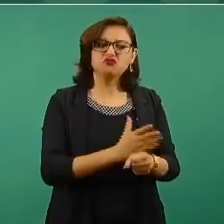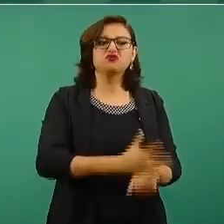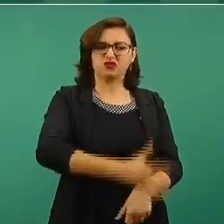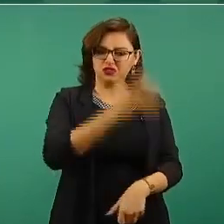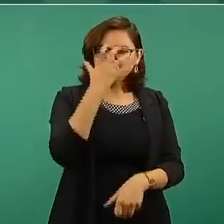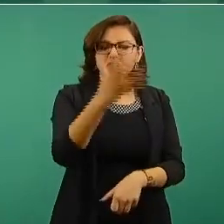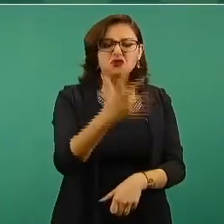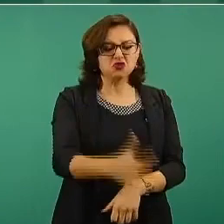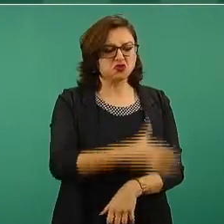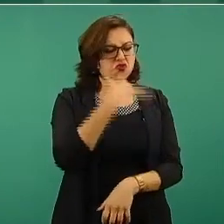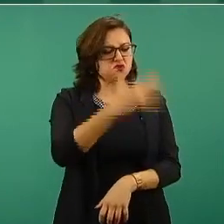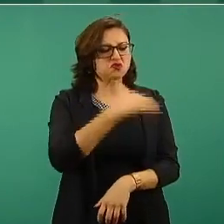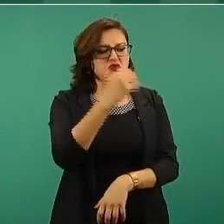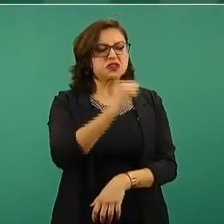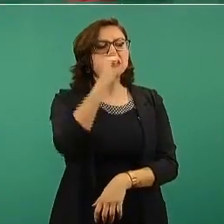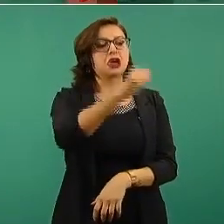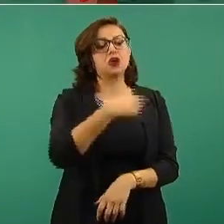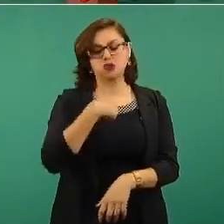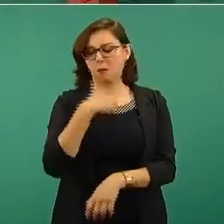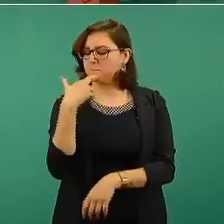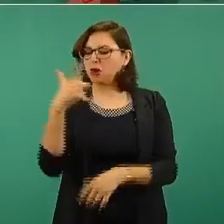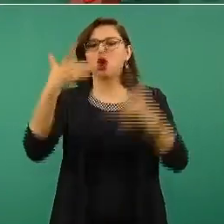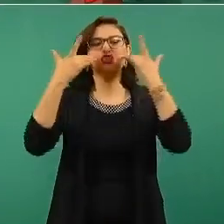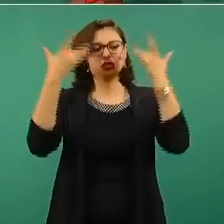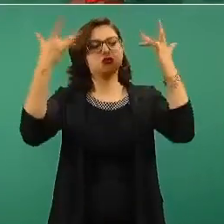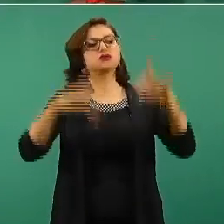de la corrupción.